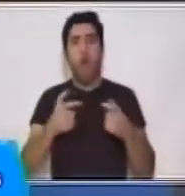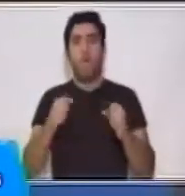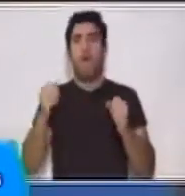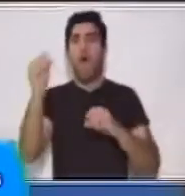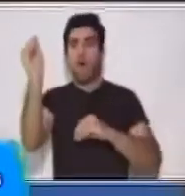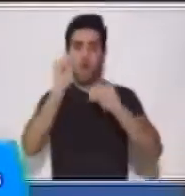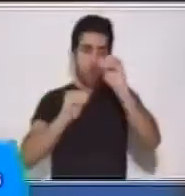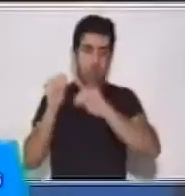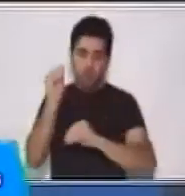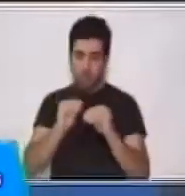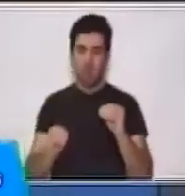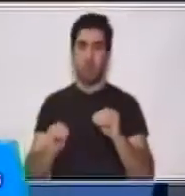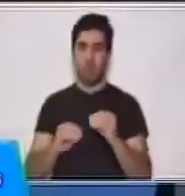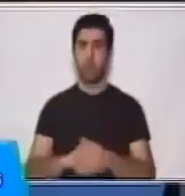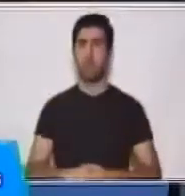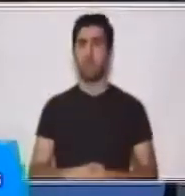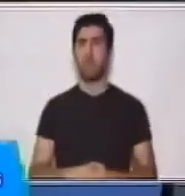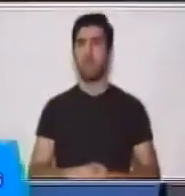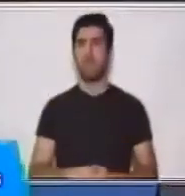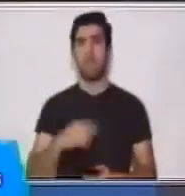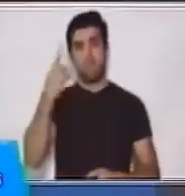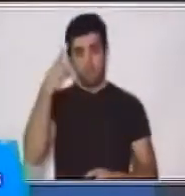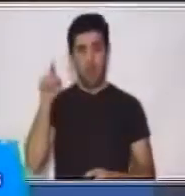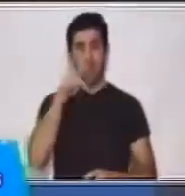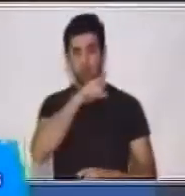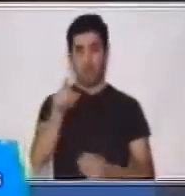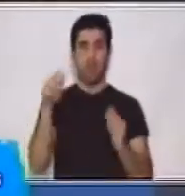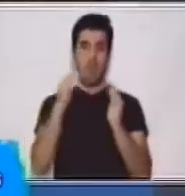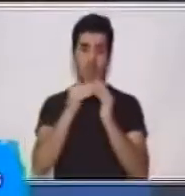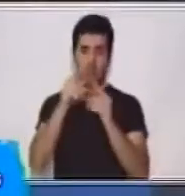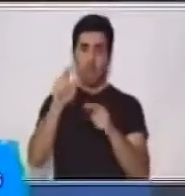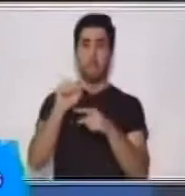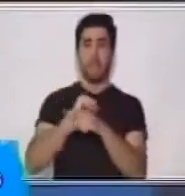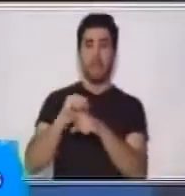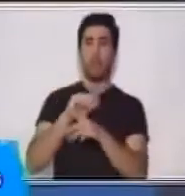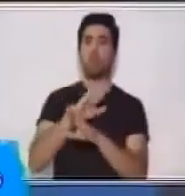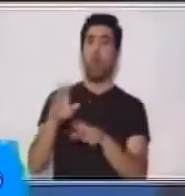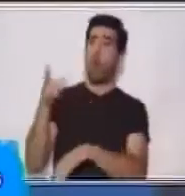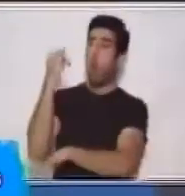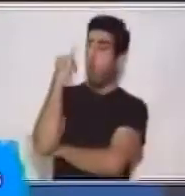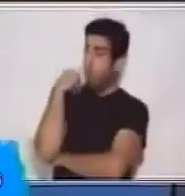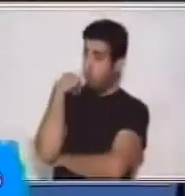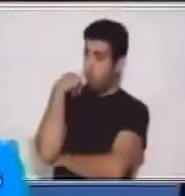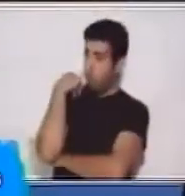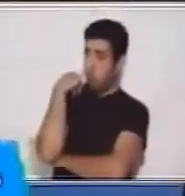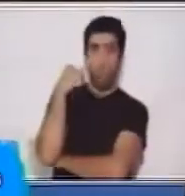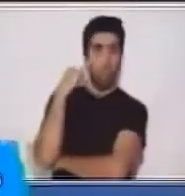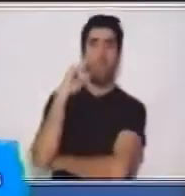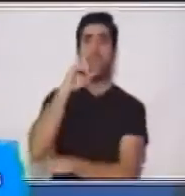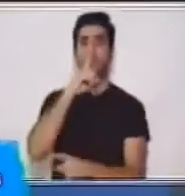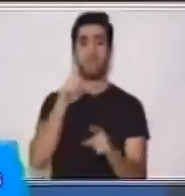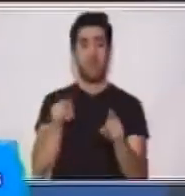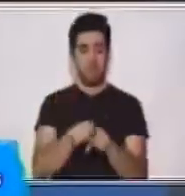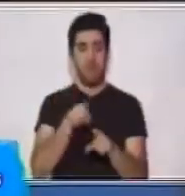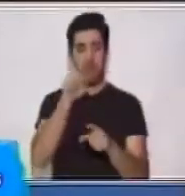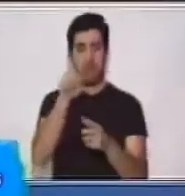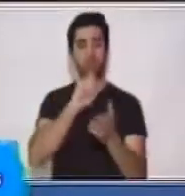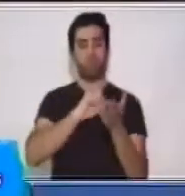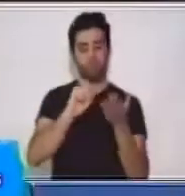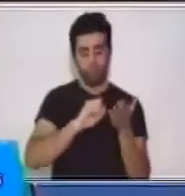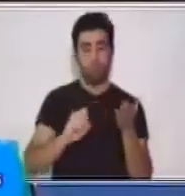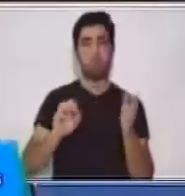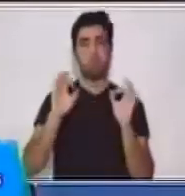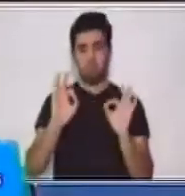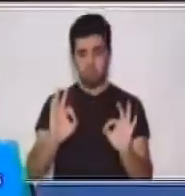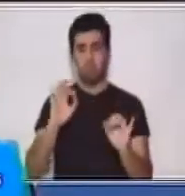logramos obtener este dato. Entonces, para que en casa pues también no solo estemos observando, sino que también trabajemos. Vamos con el